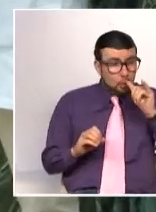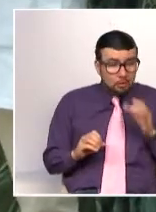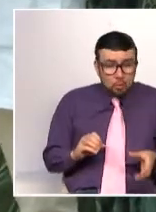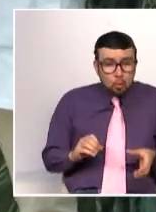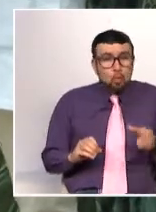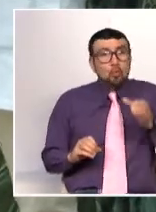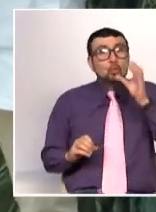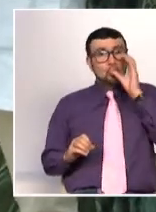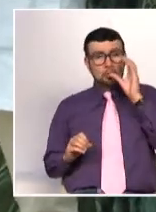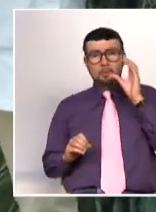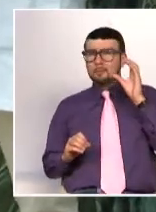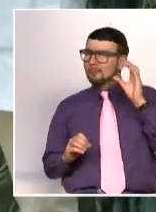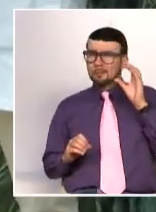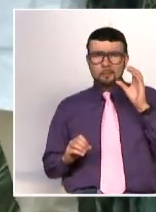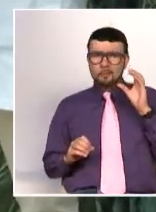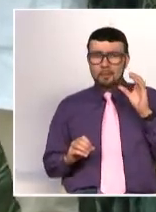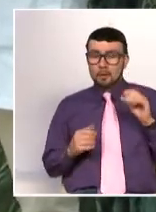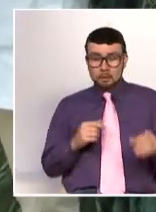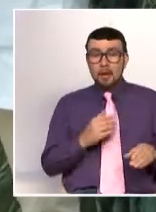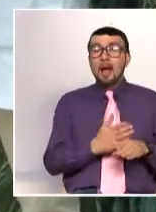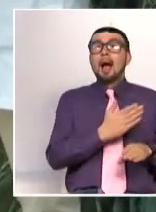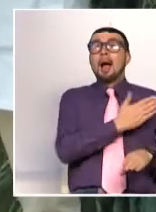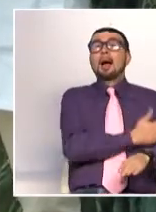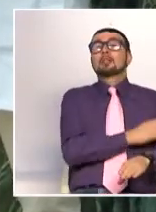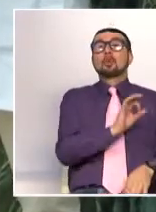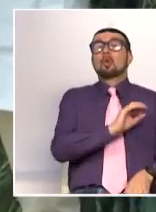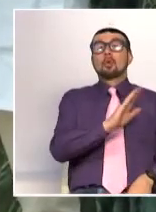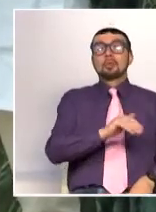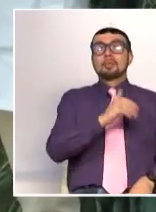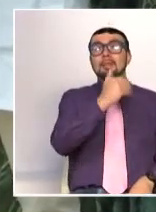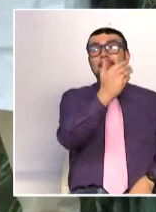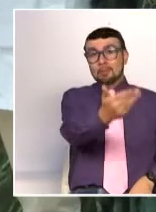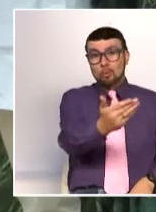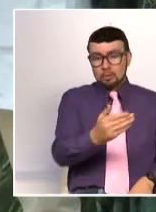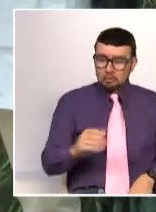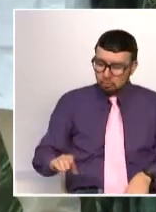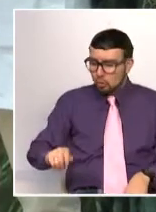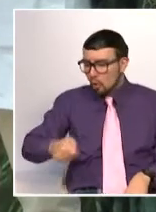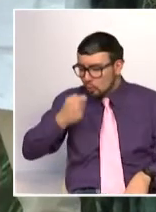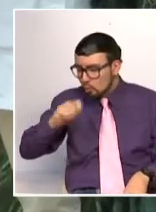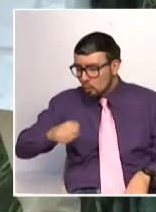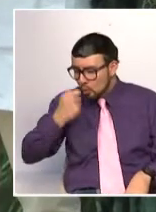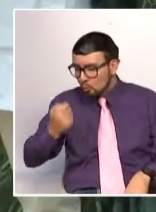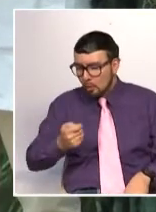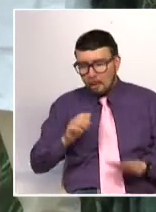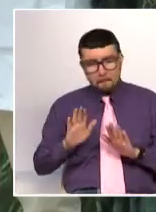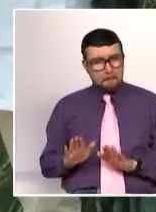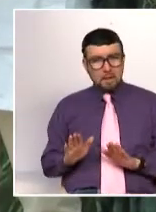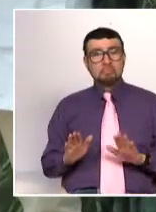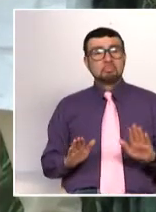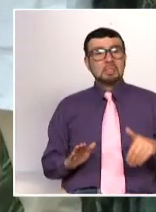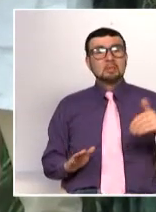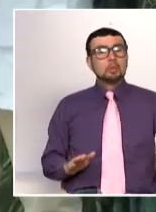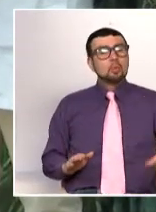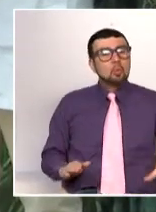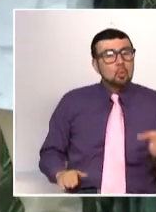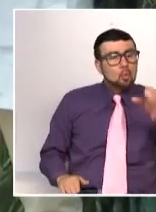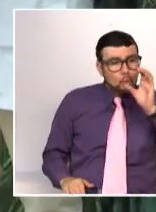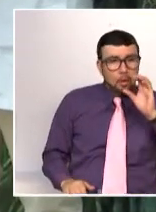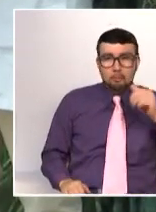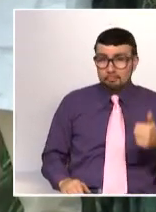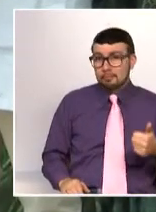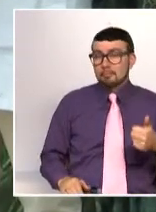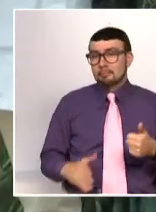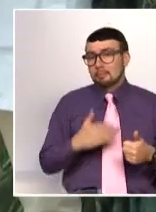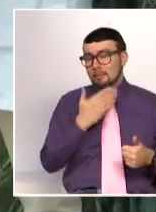si tomar el líquido antes o después de las comidas para que la digestión se vuelva y sea óptima y lo otro es